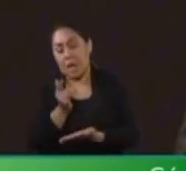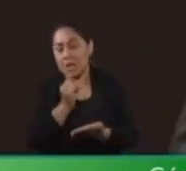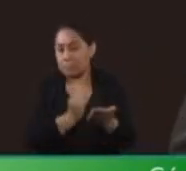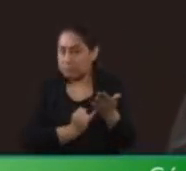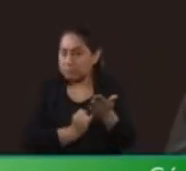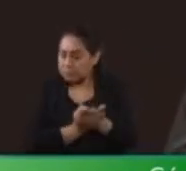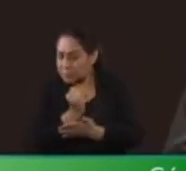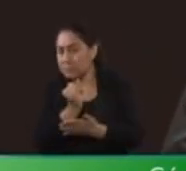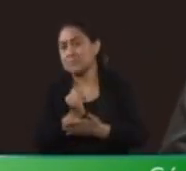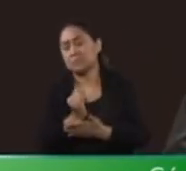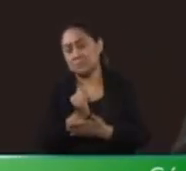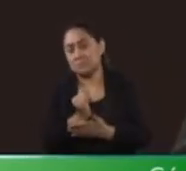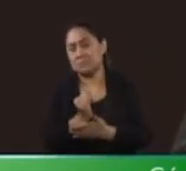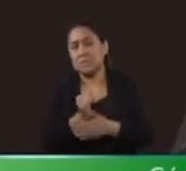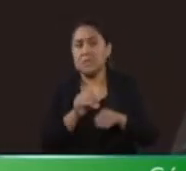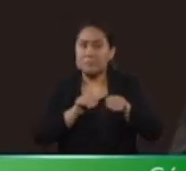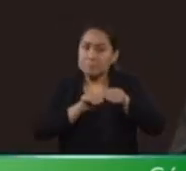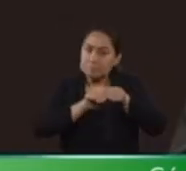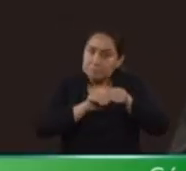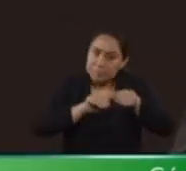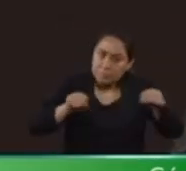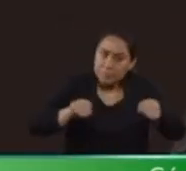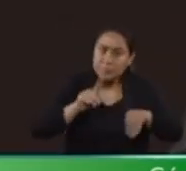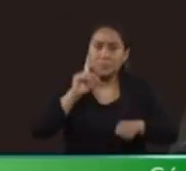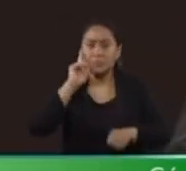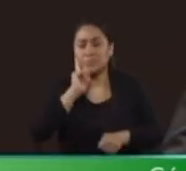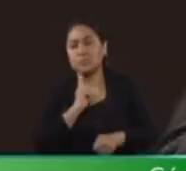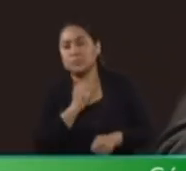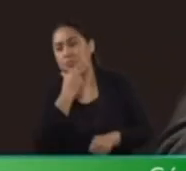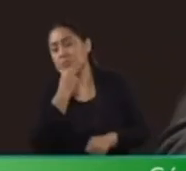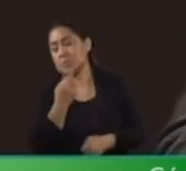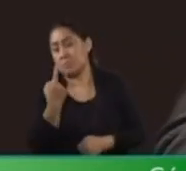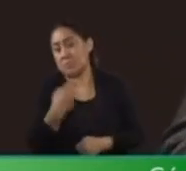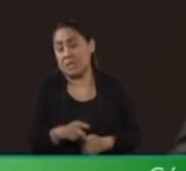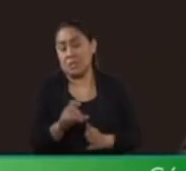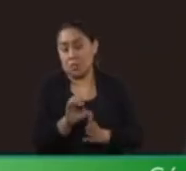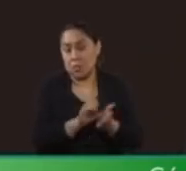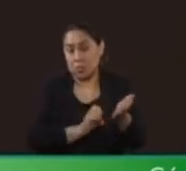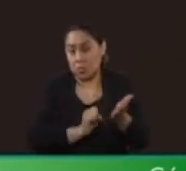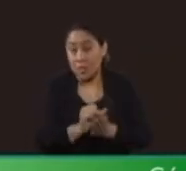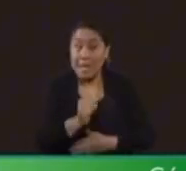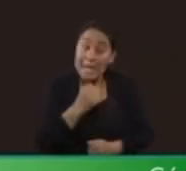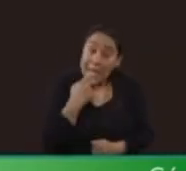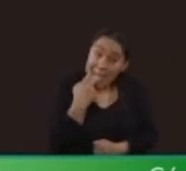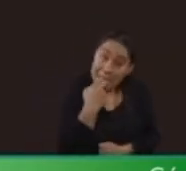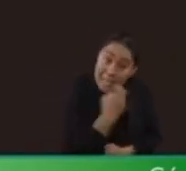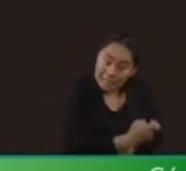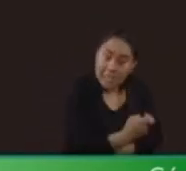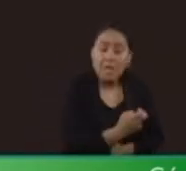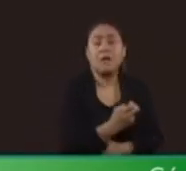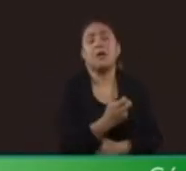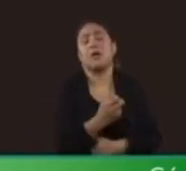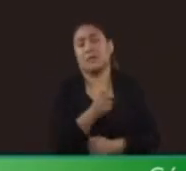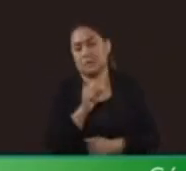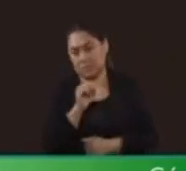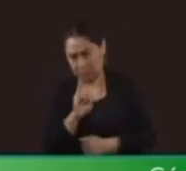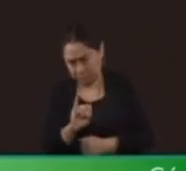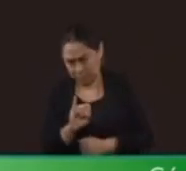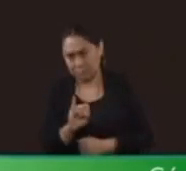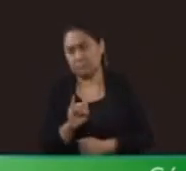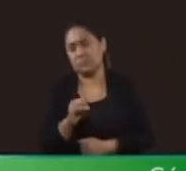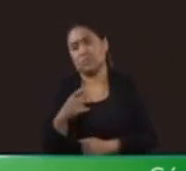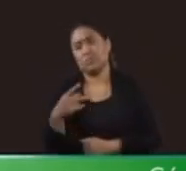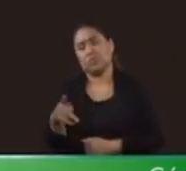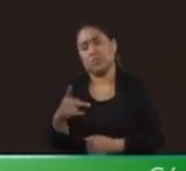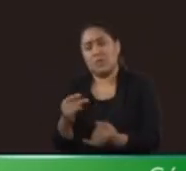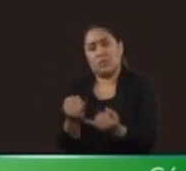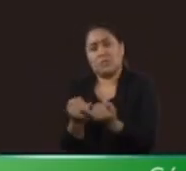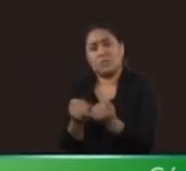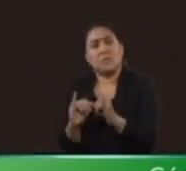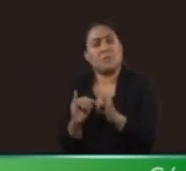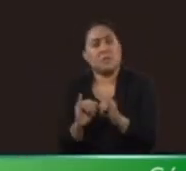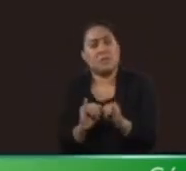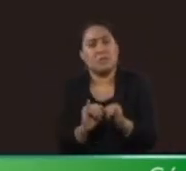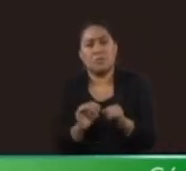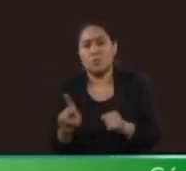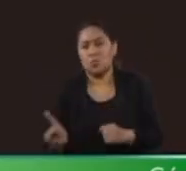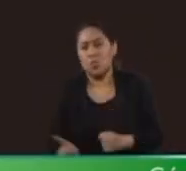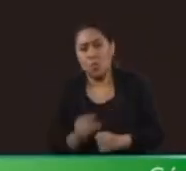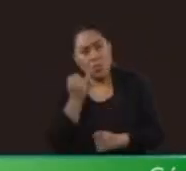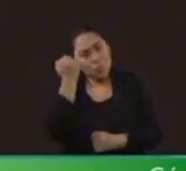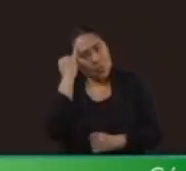paridad a nivel constitucional el que permitió reconocer la autonomía de nuestros pueblos